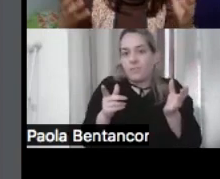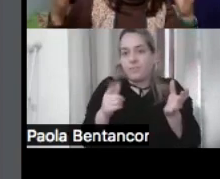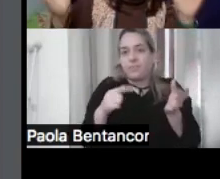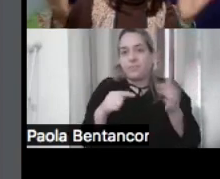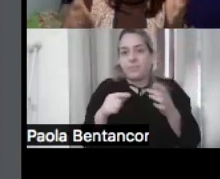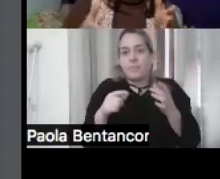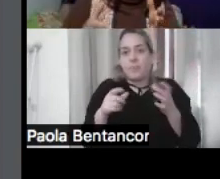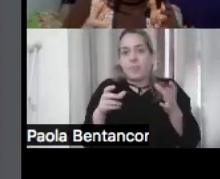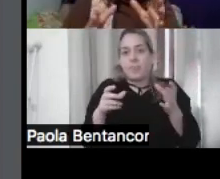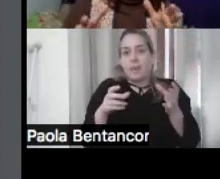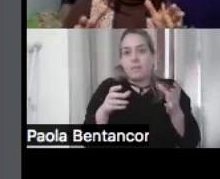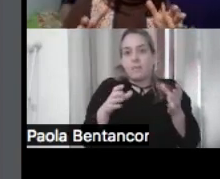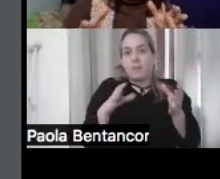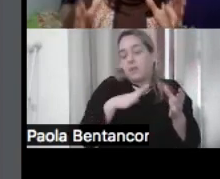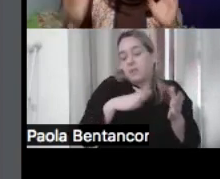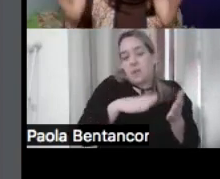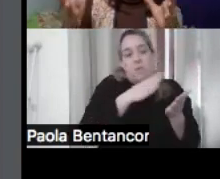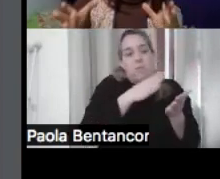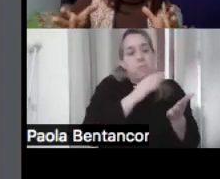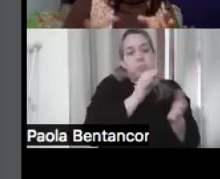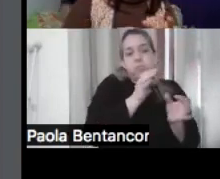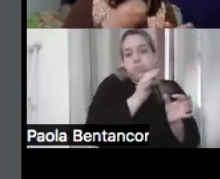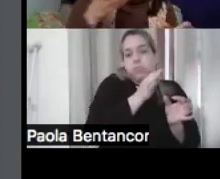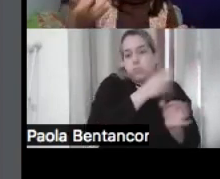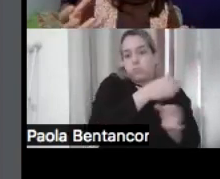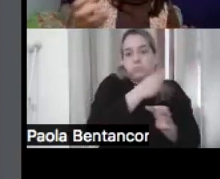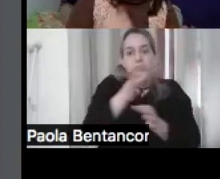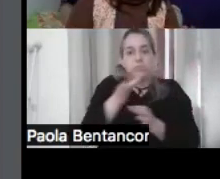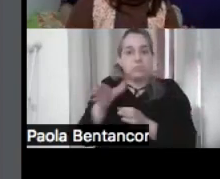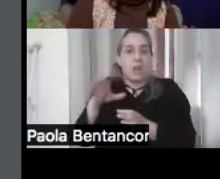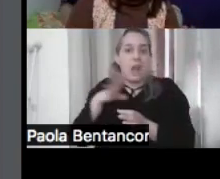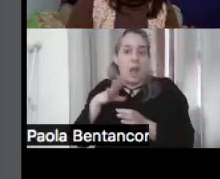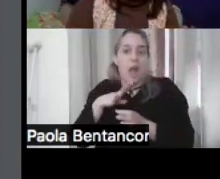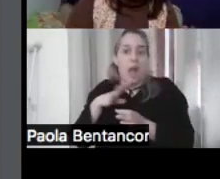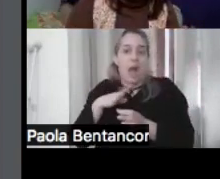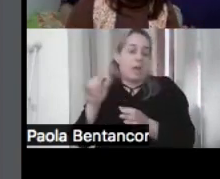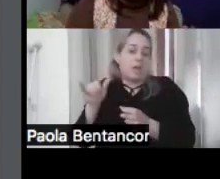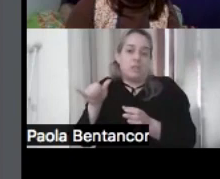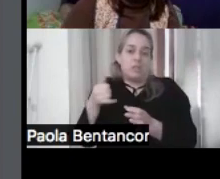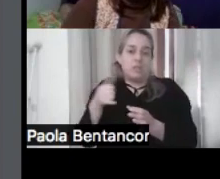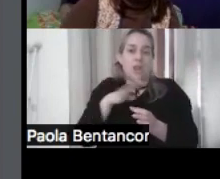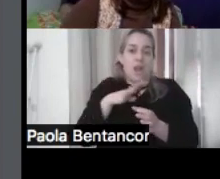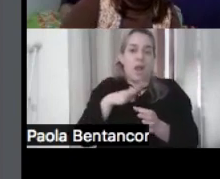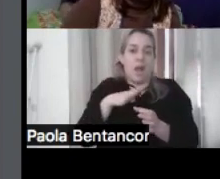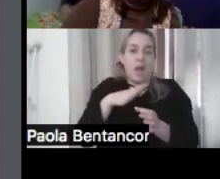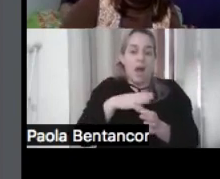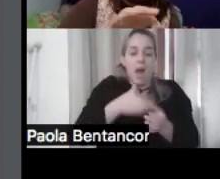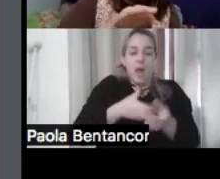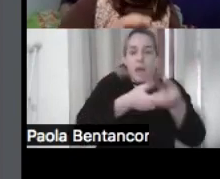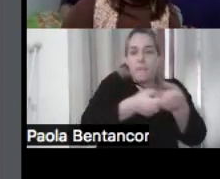las diferentes disciplinas ya establecimos claramente los apoyos para que la lactancia se pueda establecer.